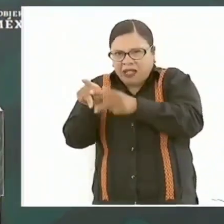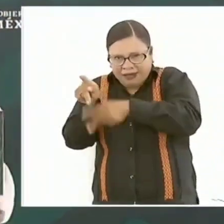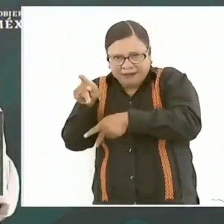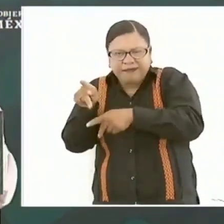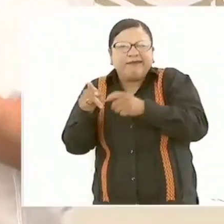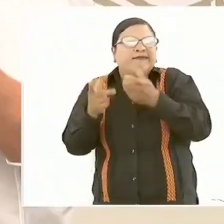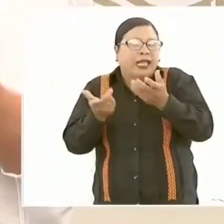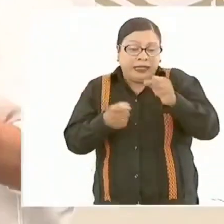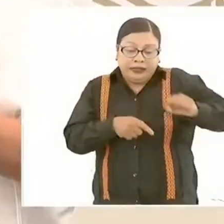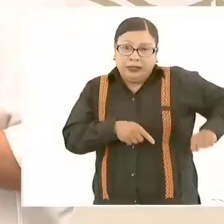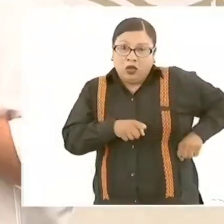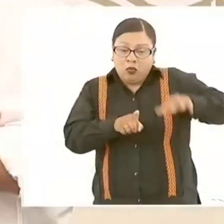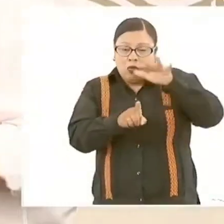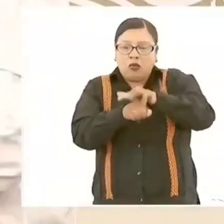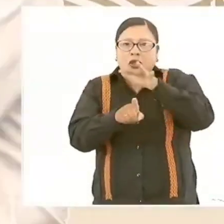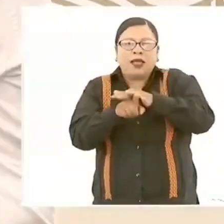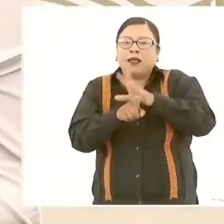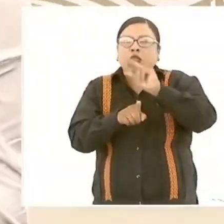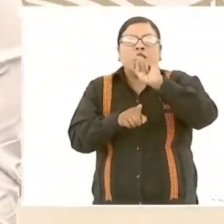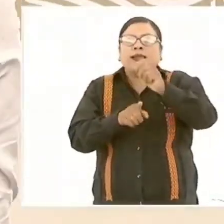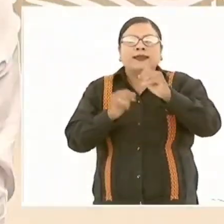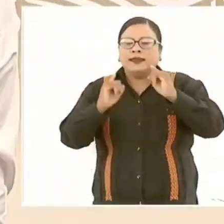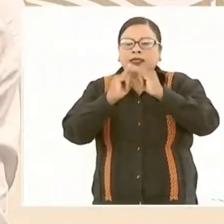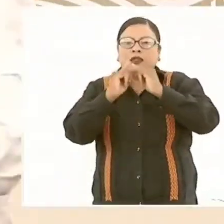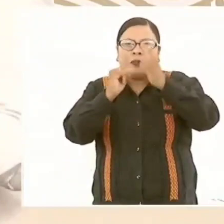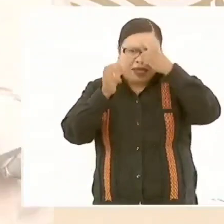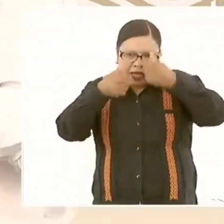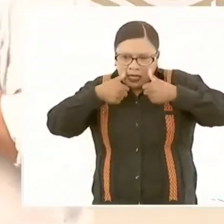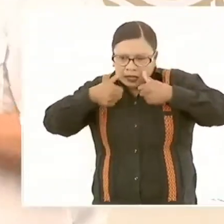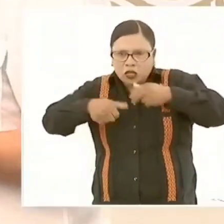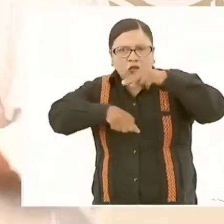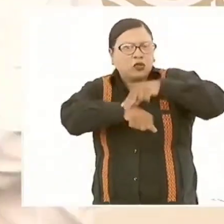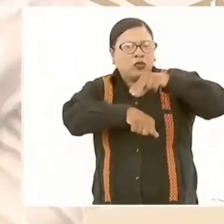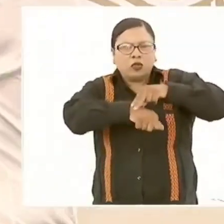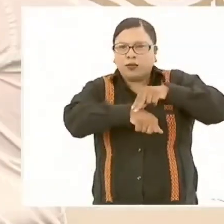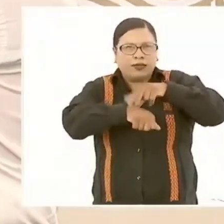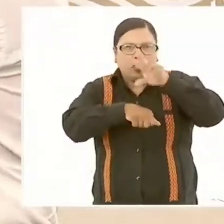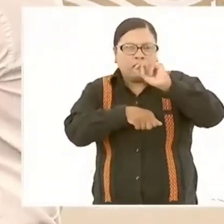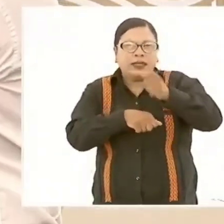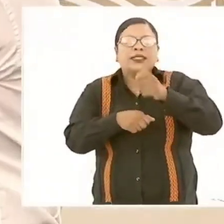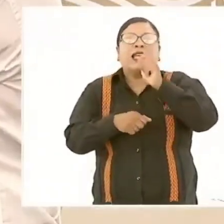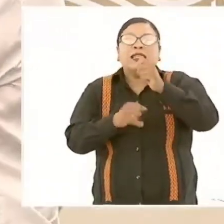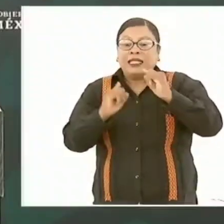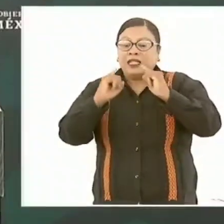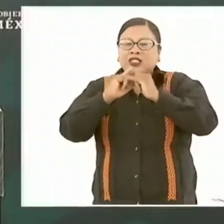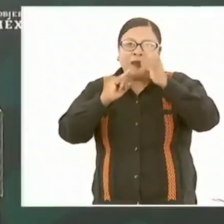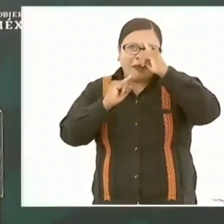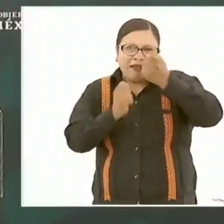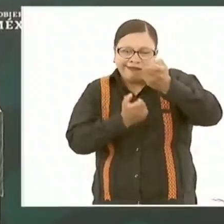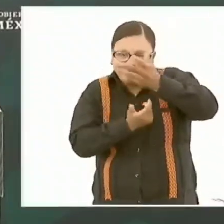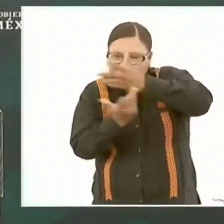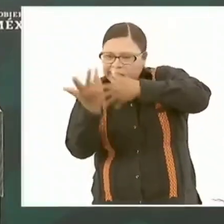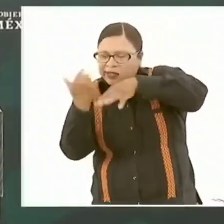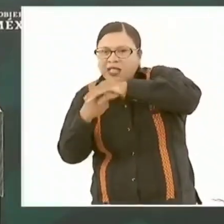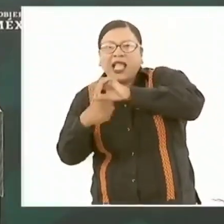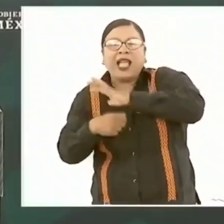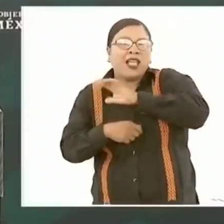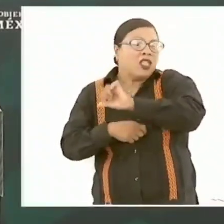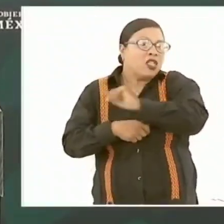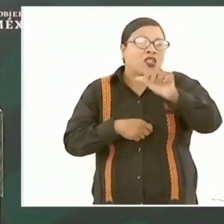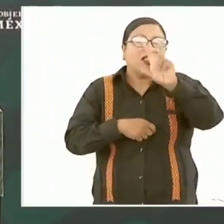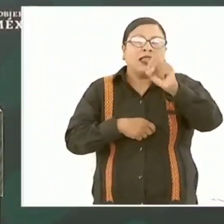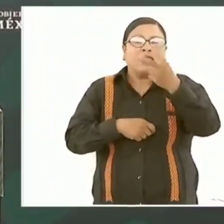Seguro Popular no era una institución de atención médica, era una institución de financiamiento de otros